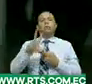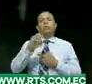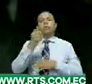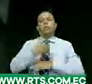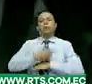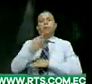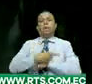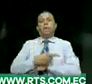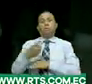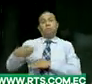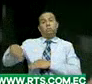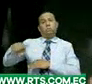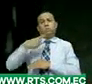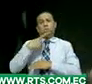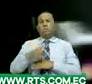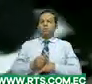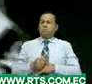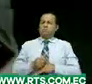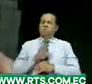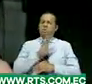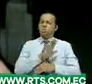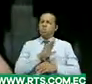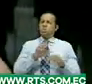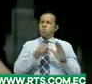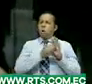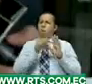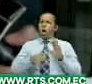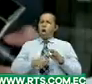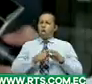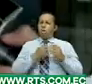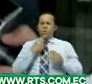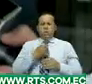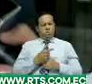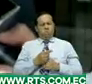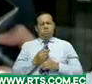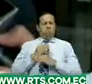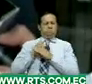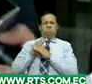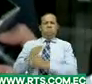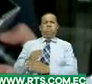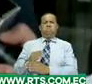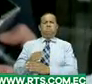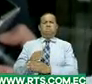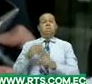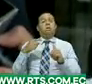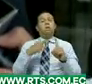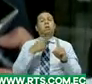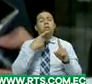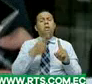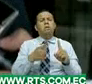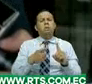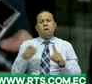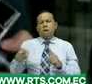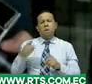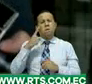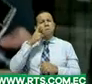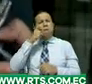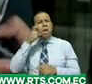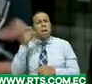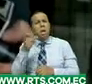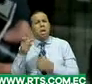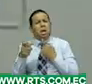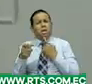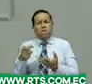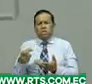fue rechazada por la defensa del burgomaestre. Su abogado Juan Pablo Albán señaló que los argumentos presentados por la fiscalía titular